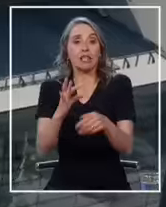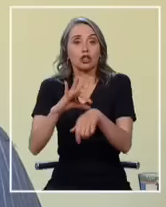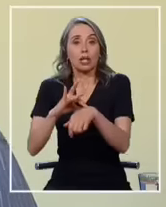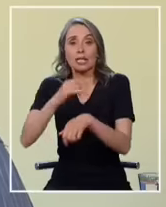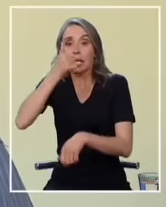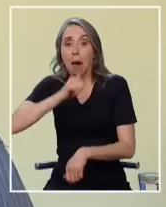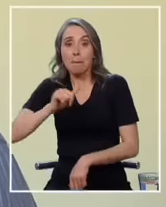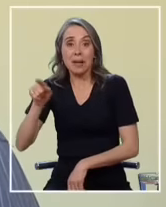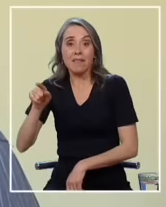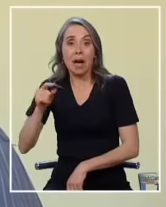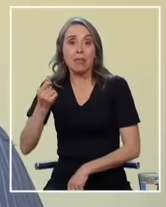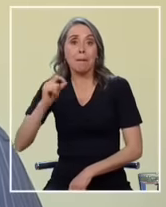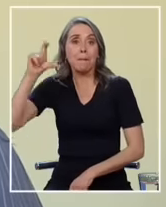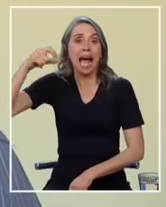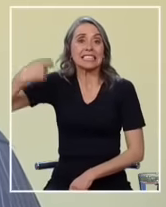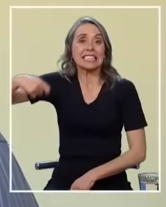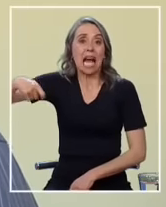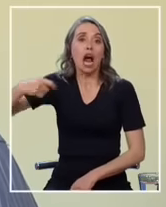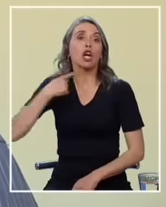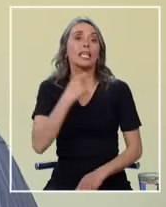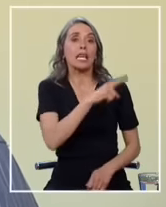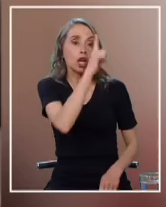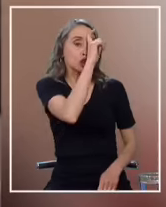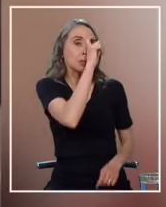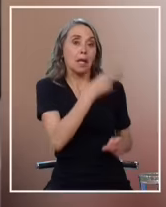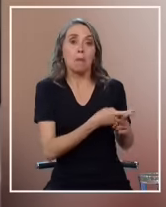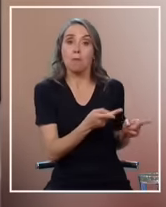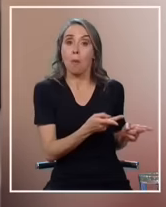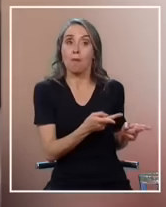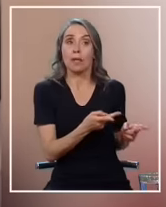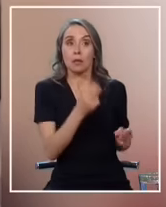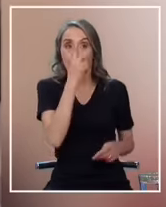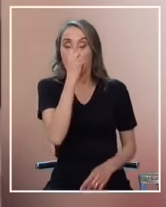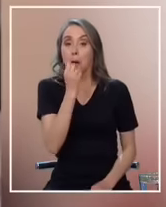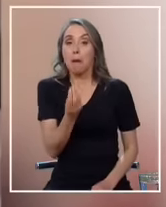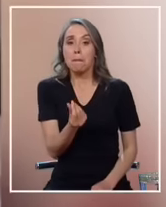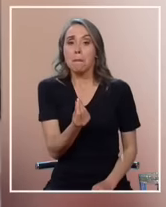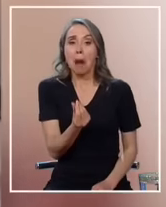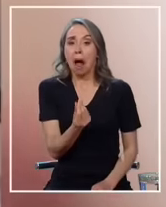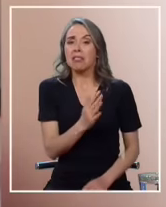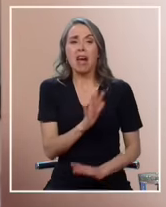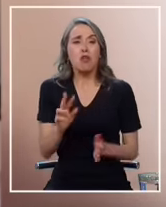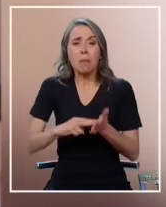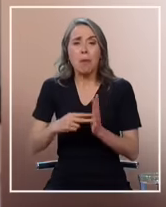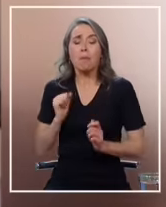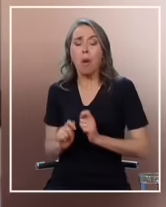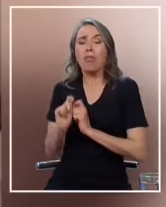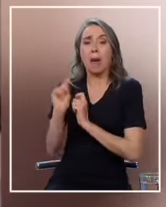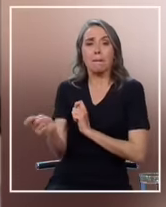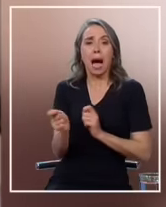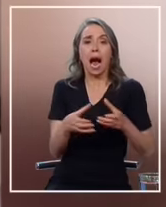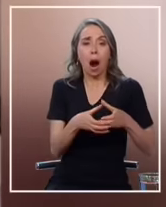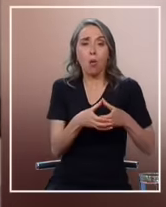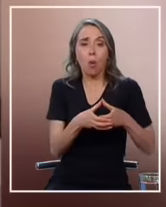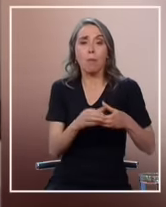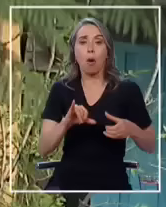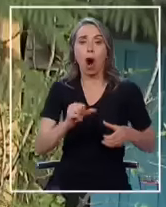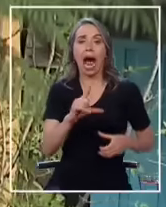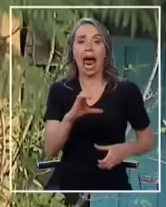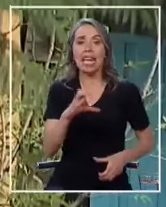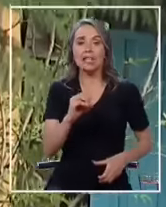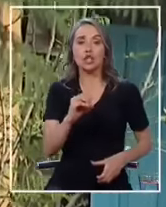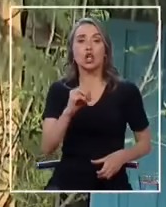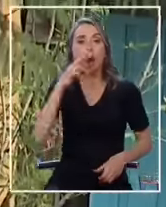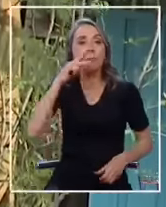va a ser de un costo mucho más alto que en un lugar público. El dinero parecía no ser problema para Jalisco Melipilla Nueva